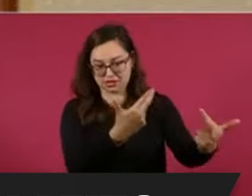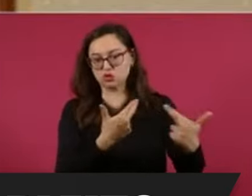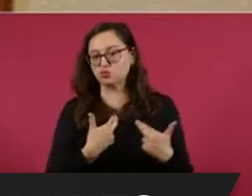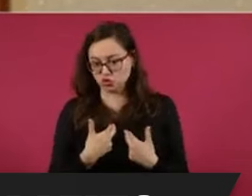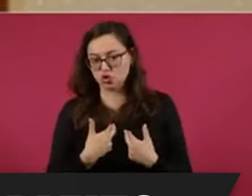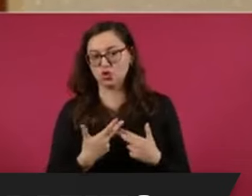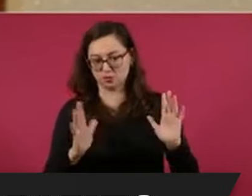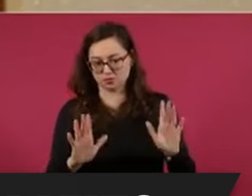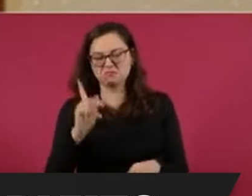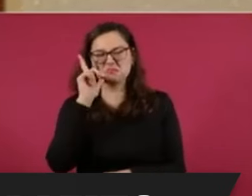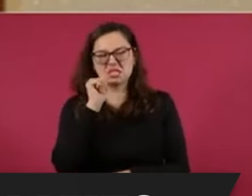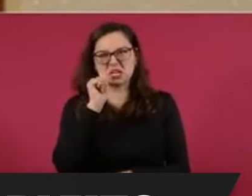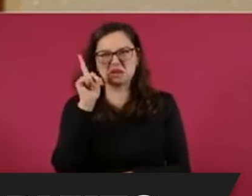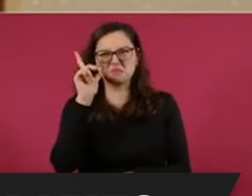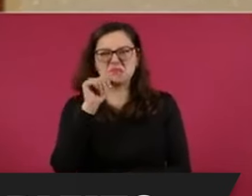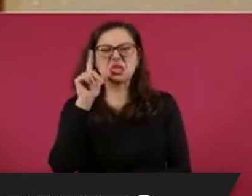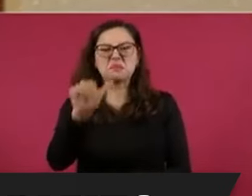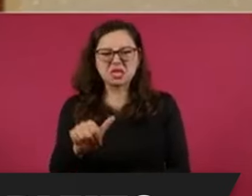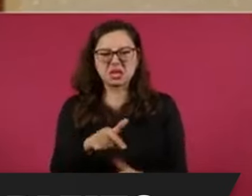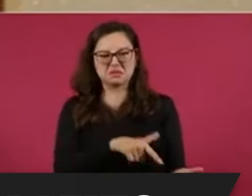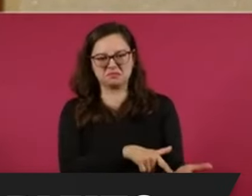contestó de la entrevista.